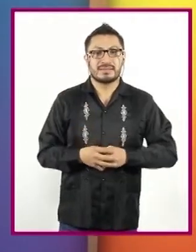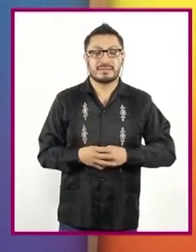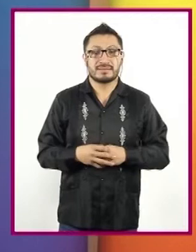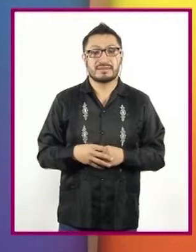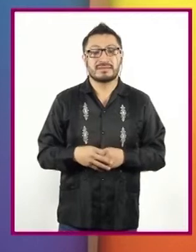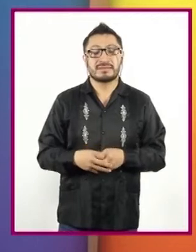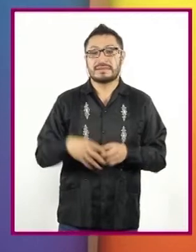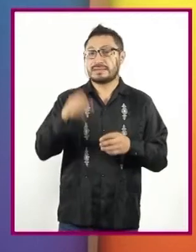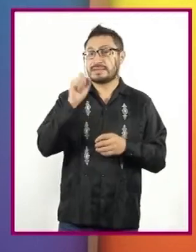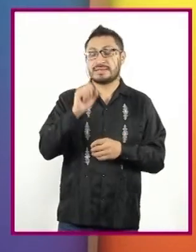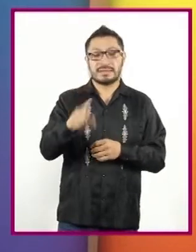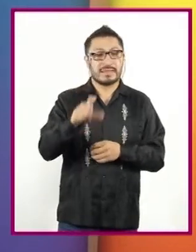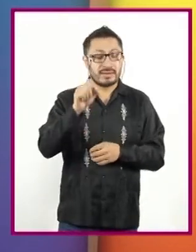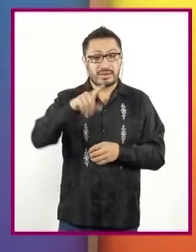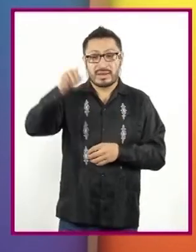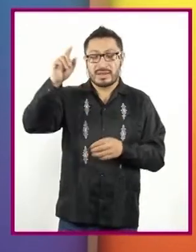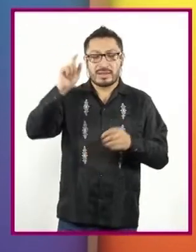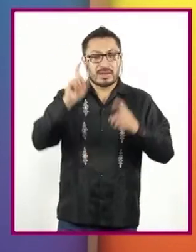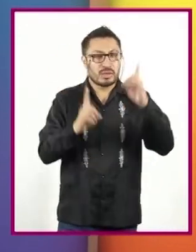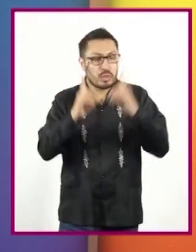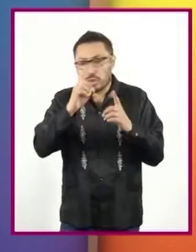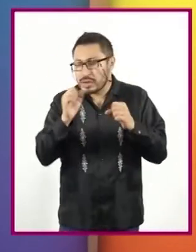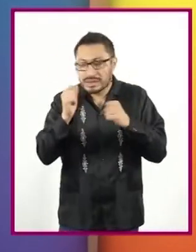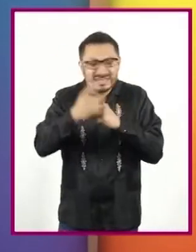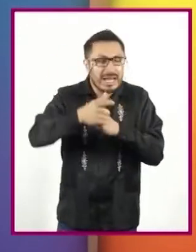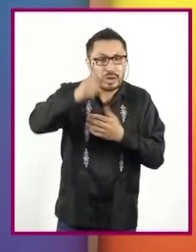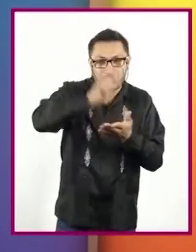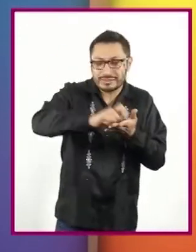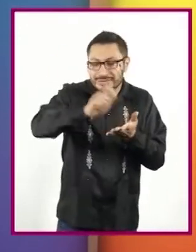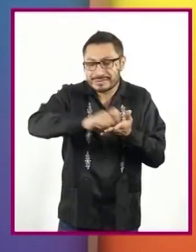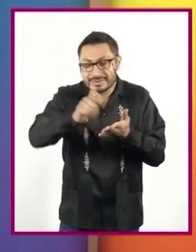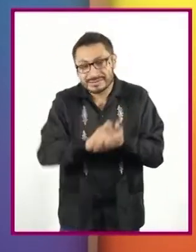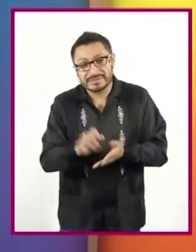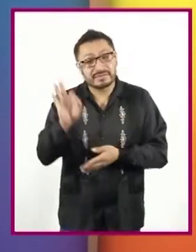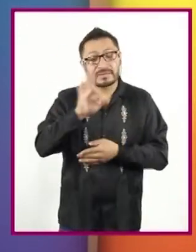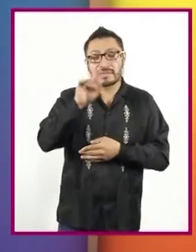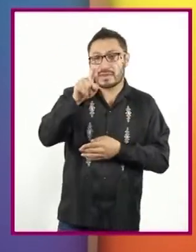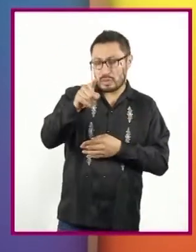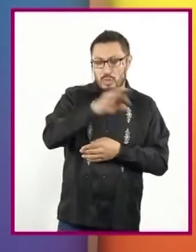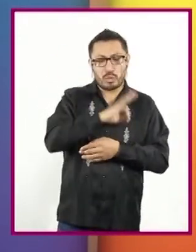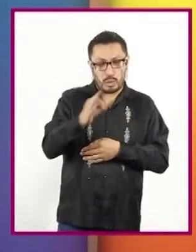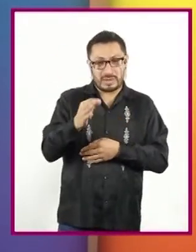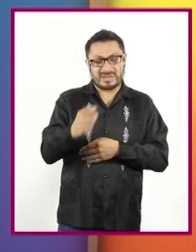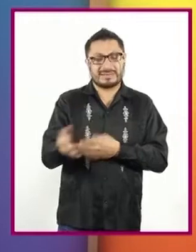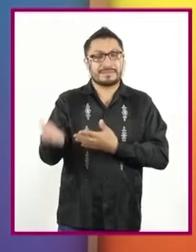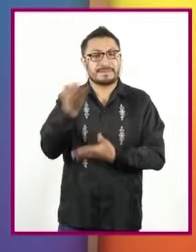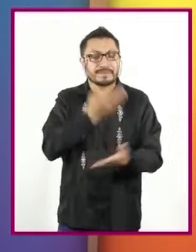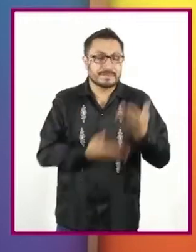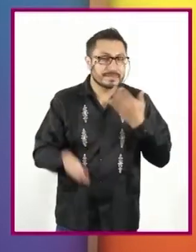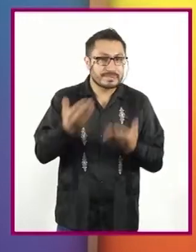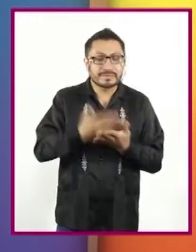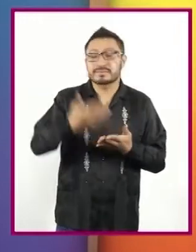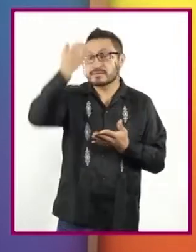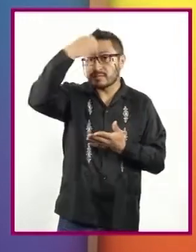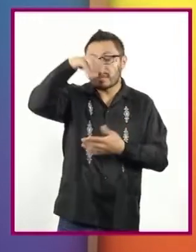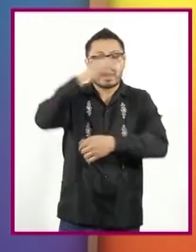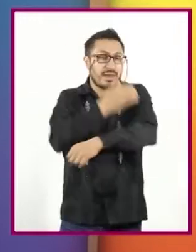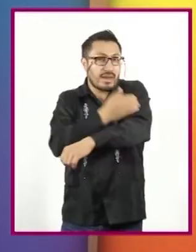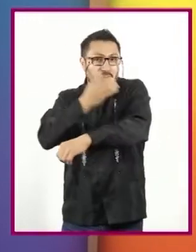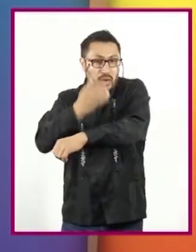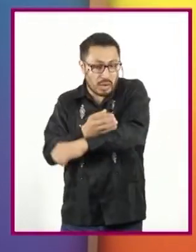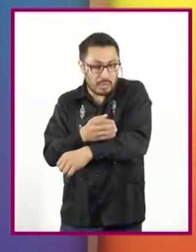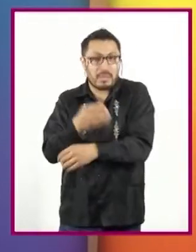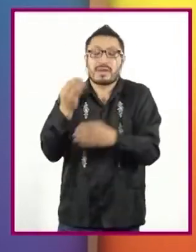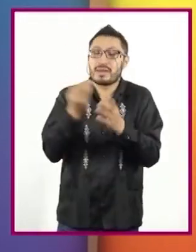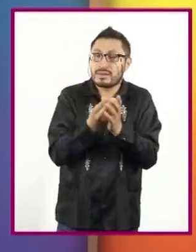que surjan durante el desarrollo de la sesión. Si la situación lo permite, intercambien experiencias con sus compañeras y